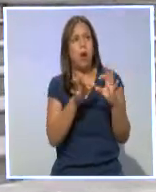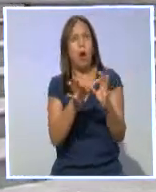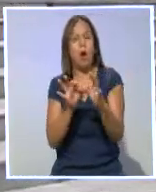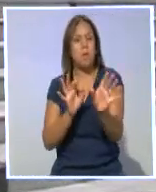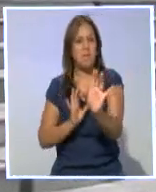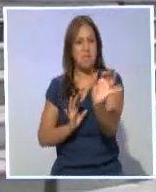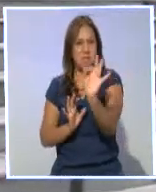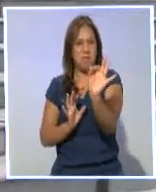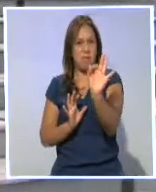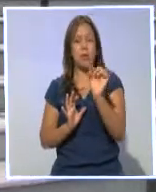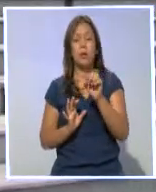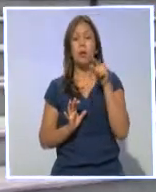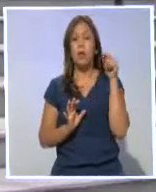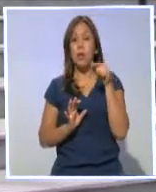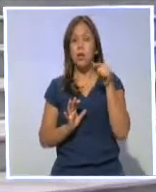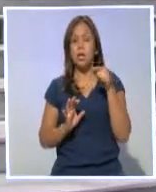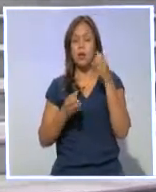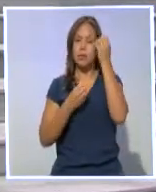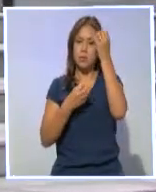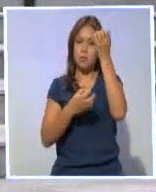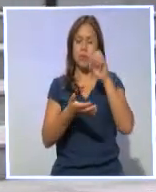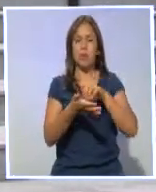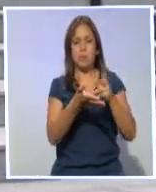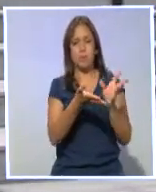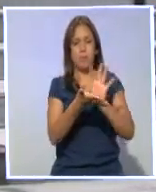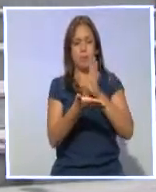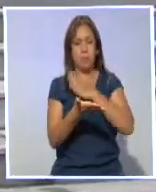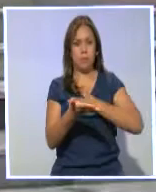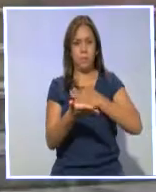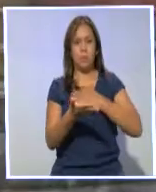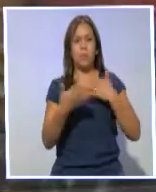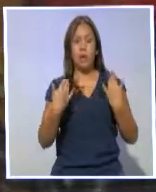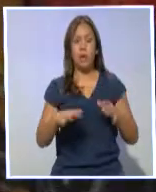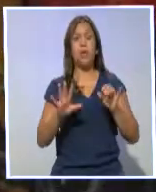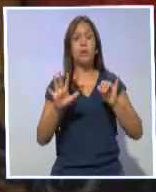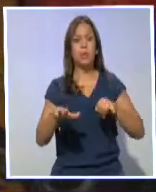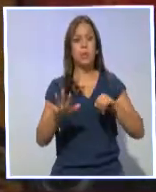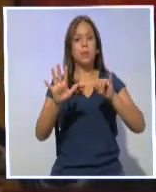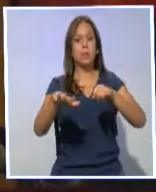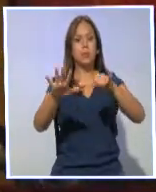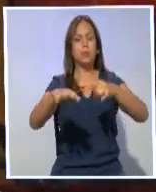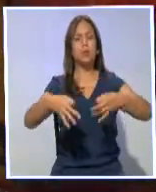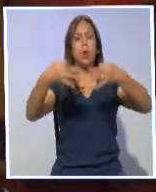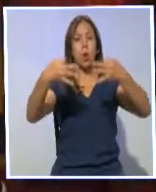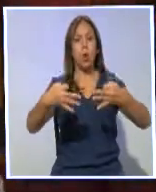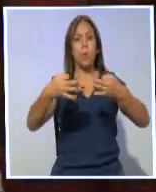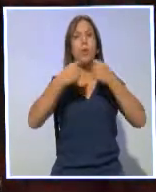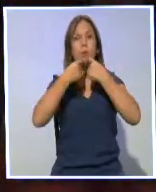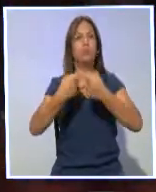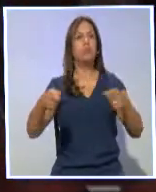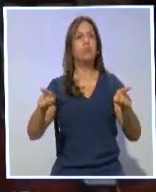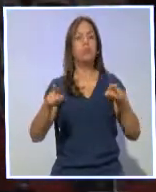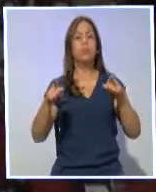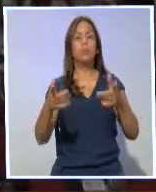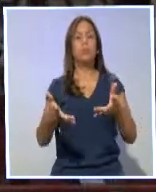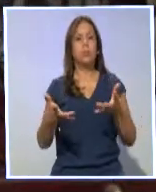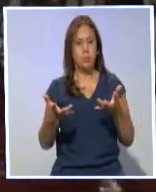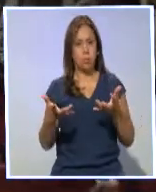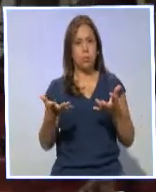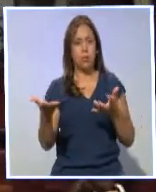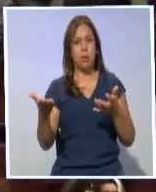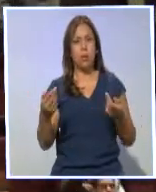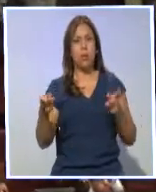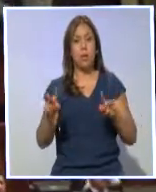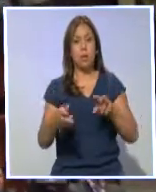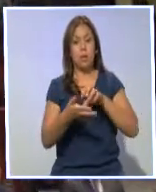específicas para el Estado, como informar a la Asamblea Nacional, de forma semestral, el cumplimiento de la Declaratoria de Interés Nacional.